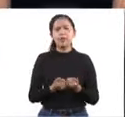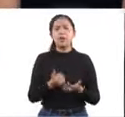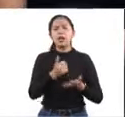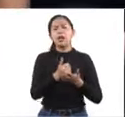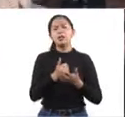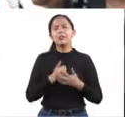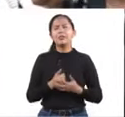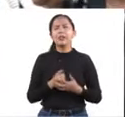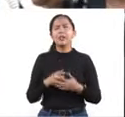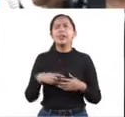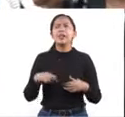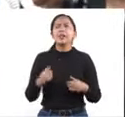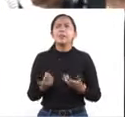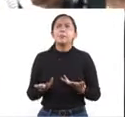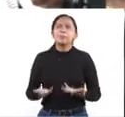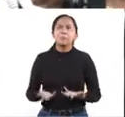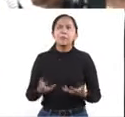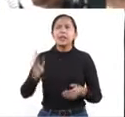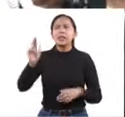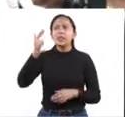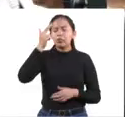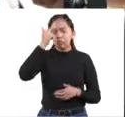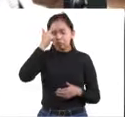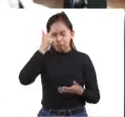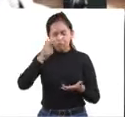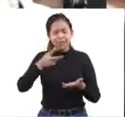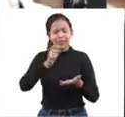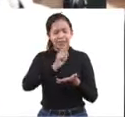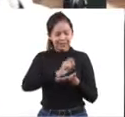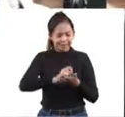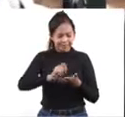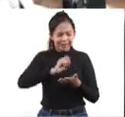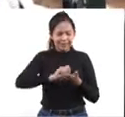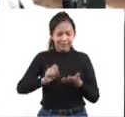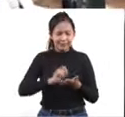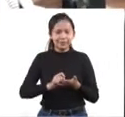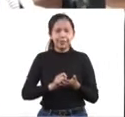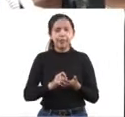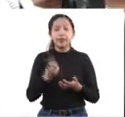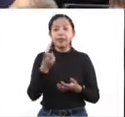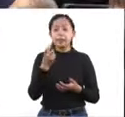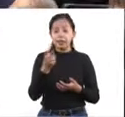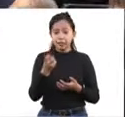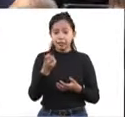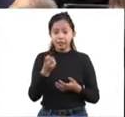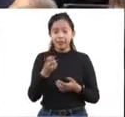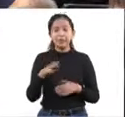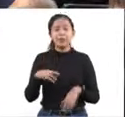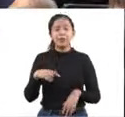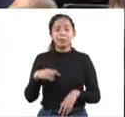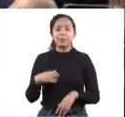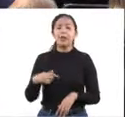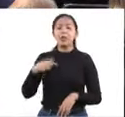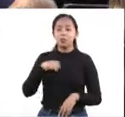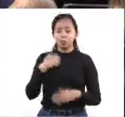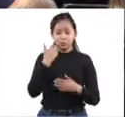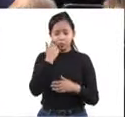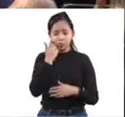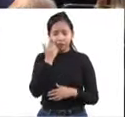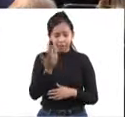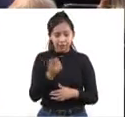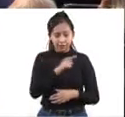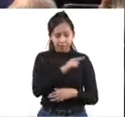de mí, de ese viaje, de ese reconectar. Espero que ustedes conecten con mi historia, que entiendan de